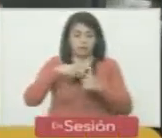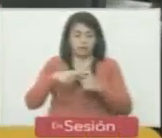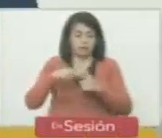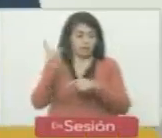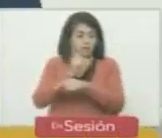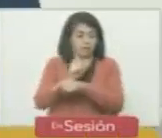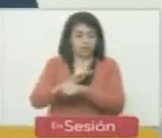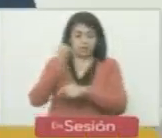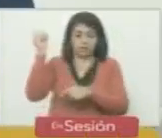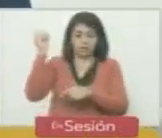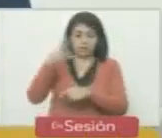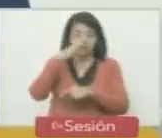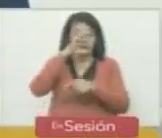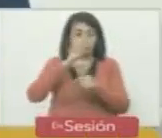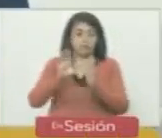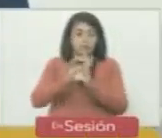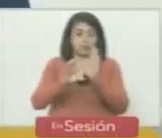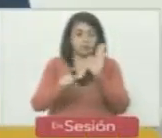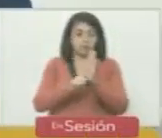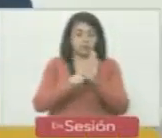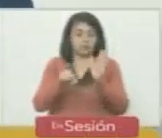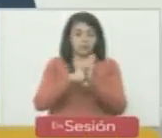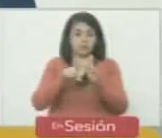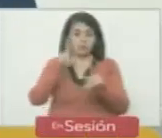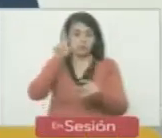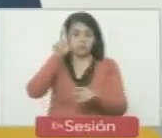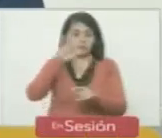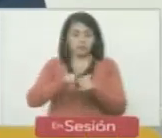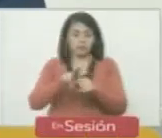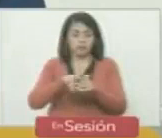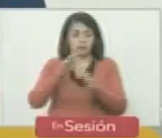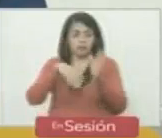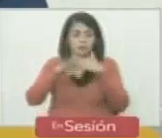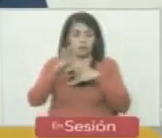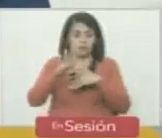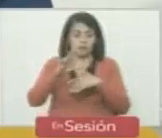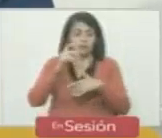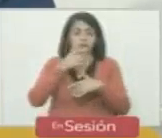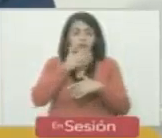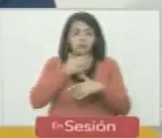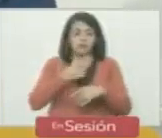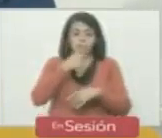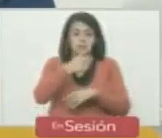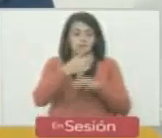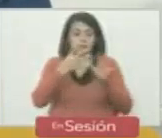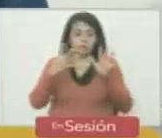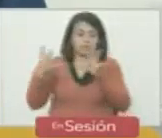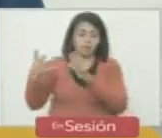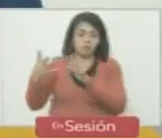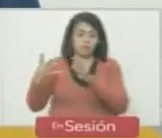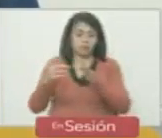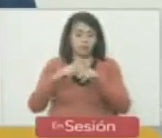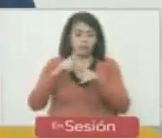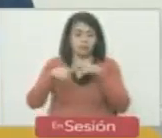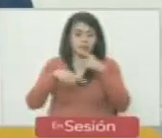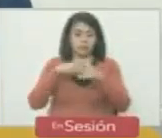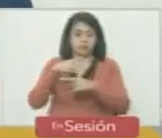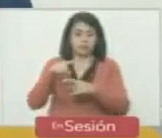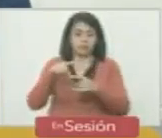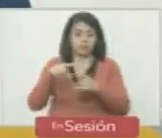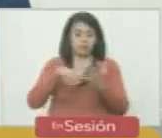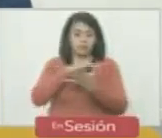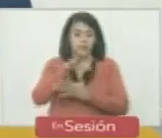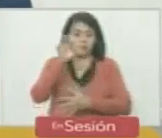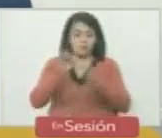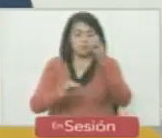relámpago de luz, una constitución como la aprobada el 15 de diciembre de 1999 trajo la